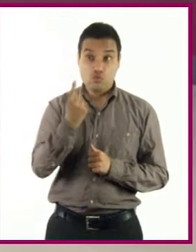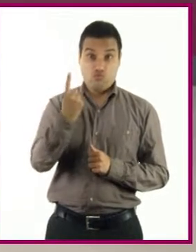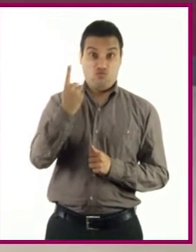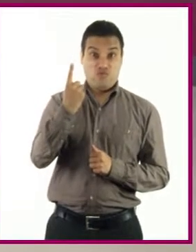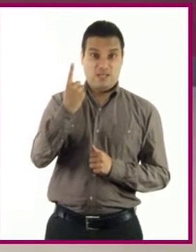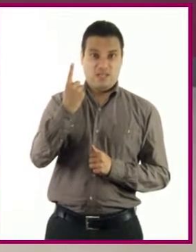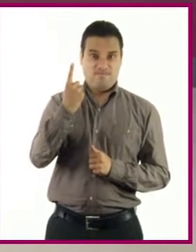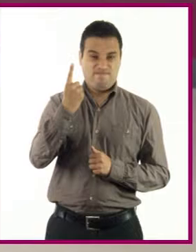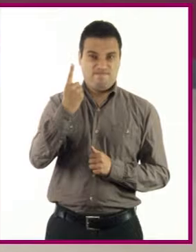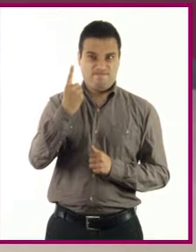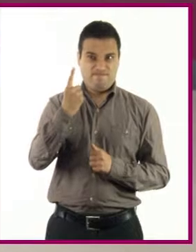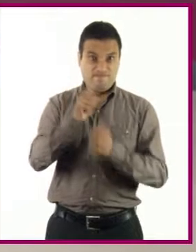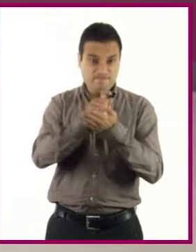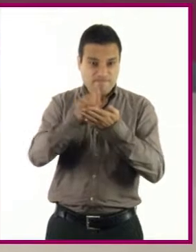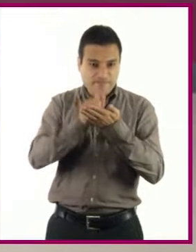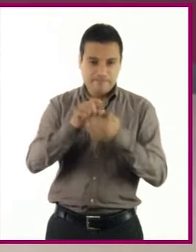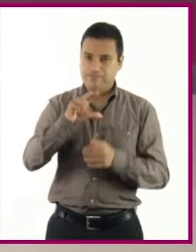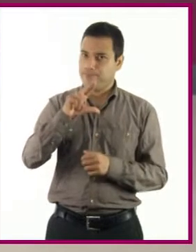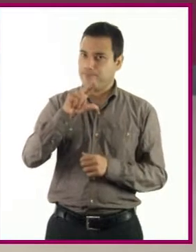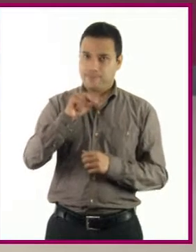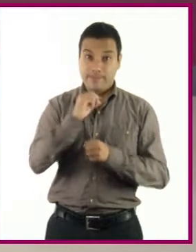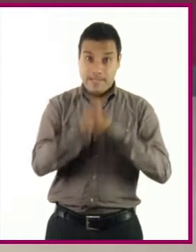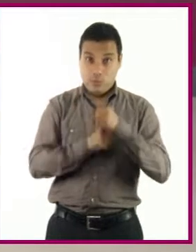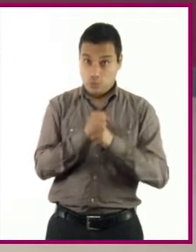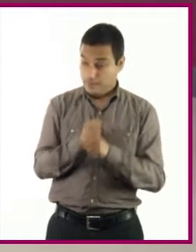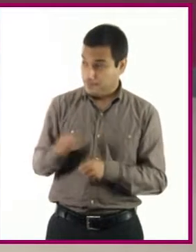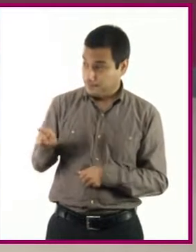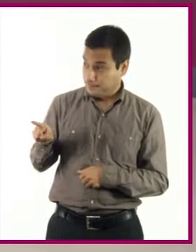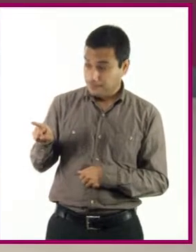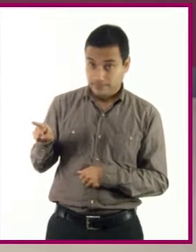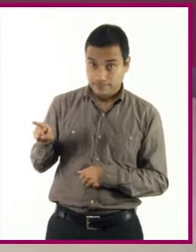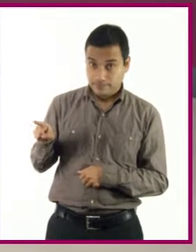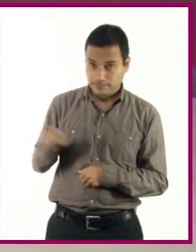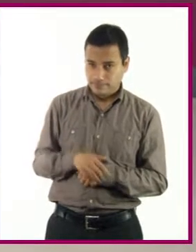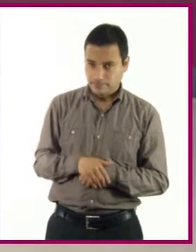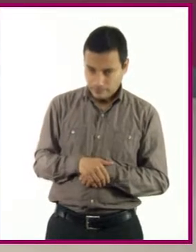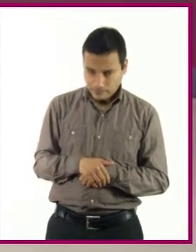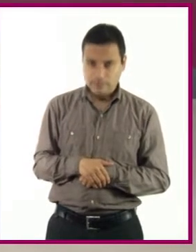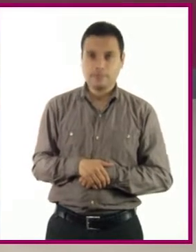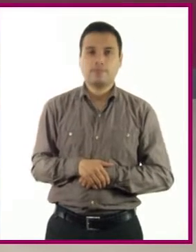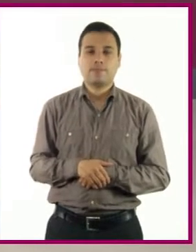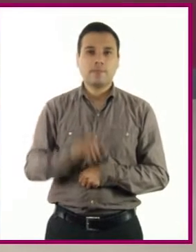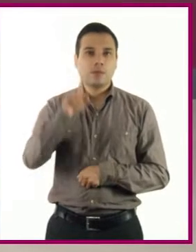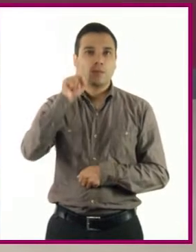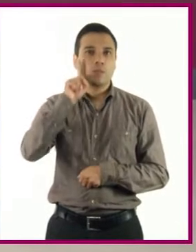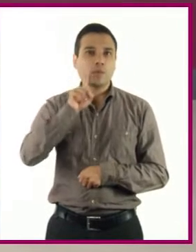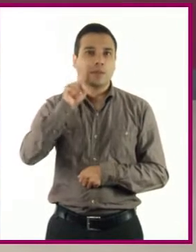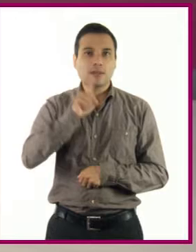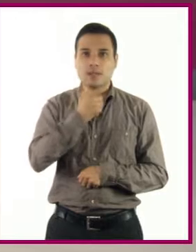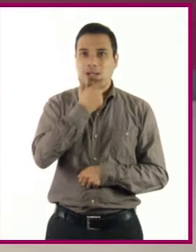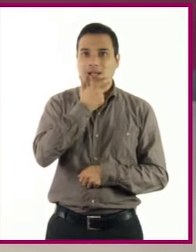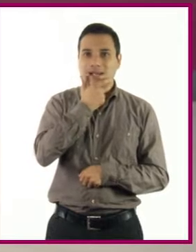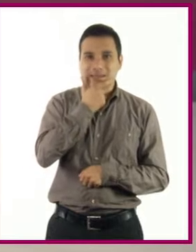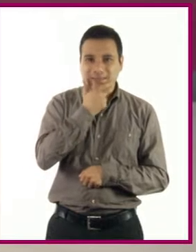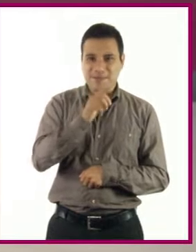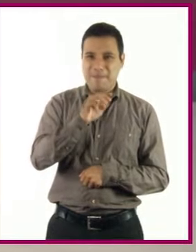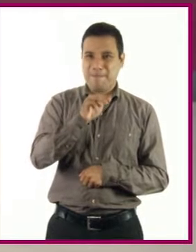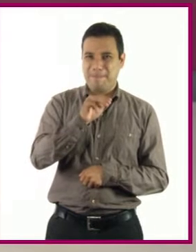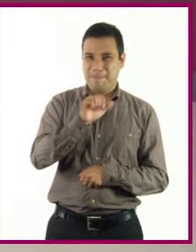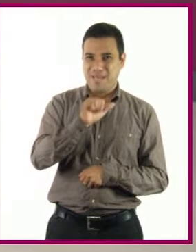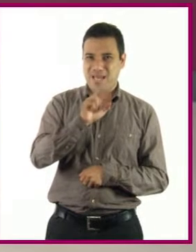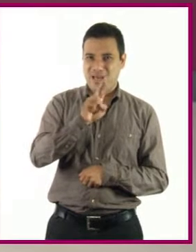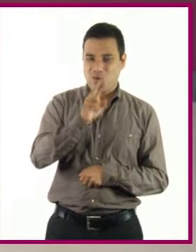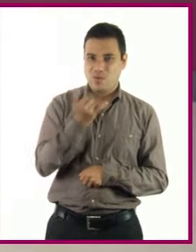respecto. Entre 1787 y 1792, la inglesa Mary Wollstonecraft